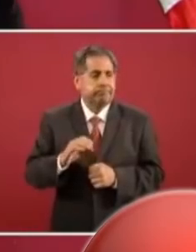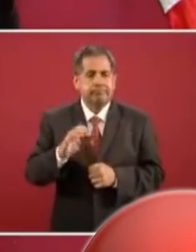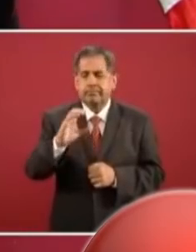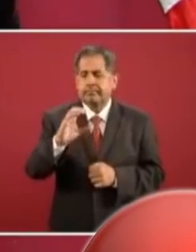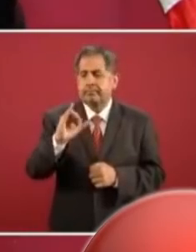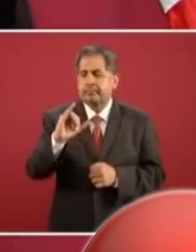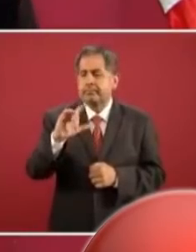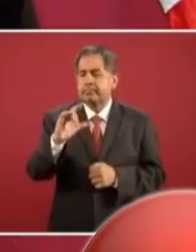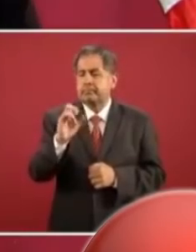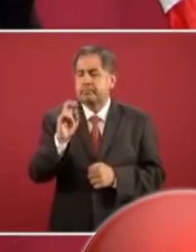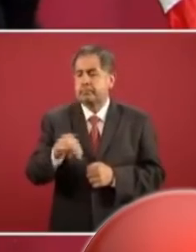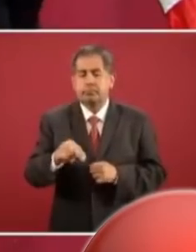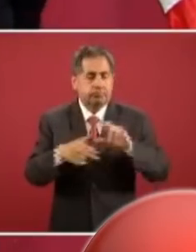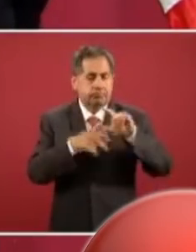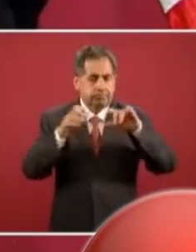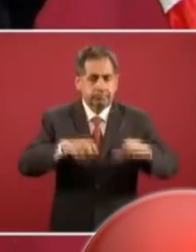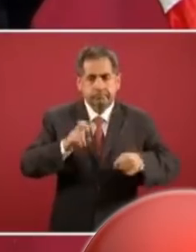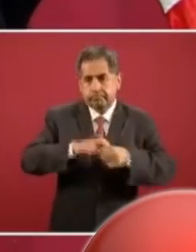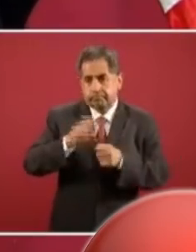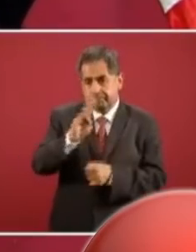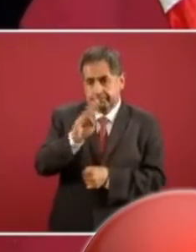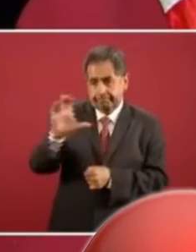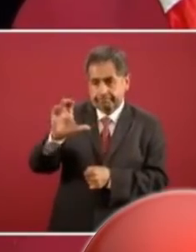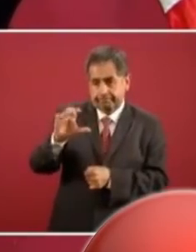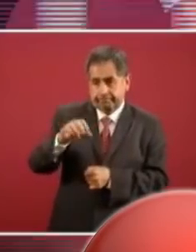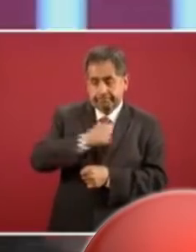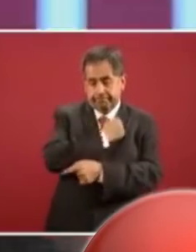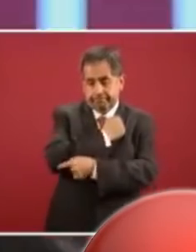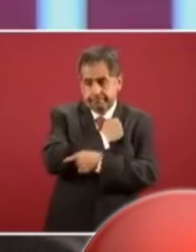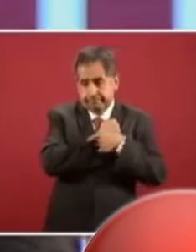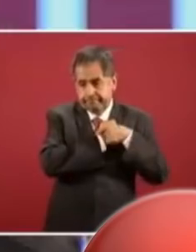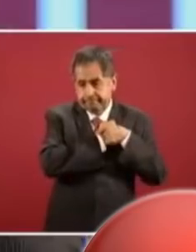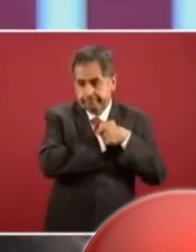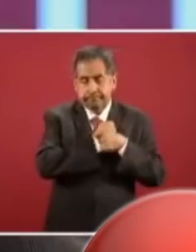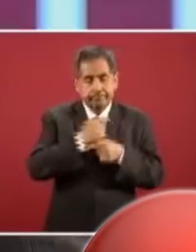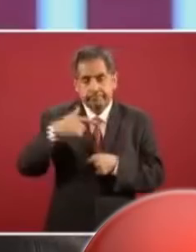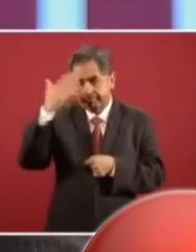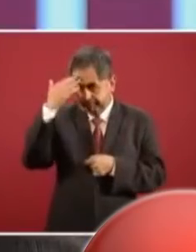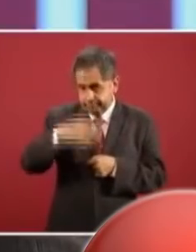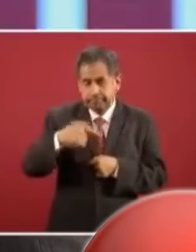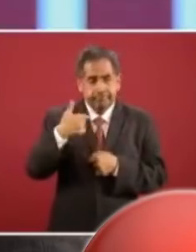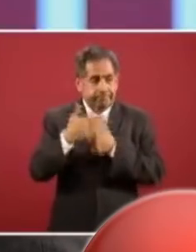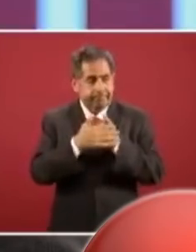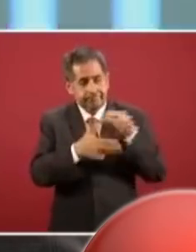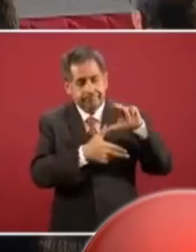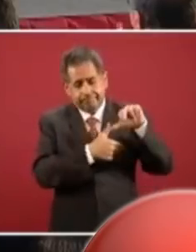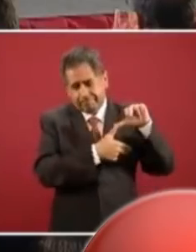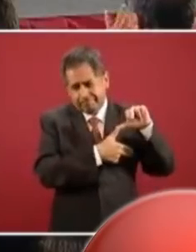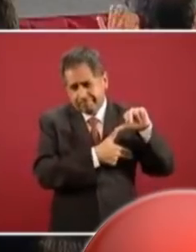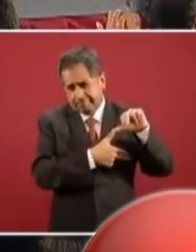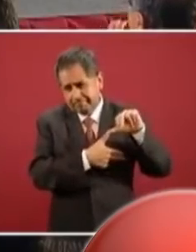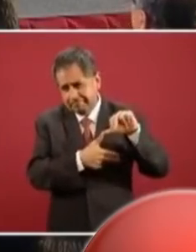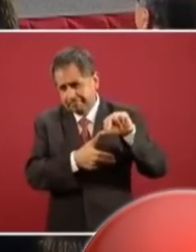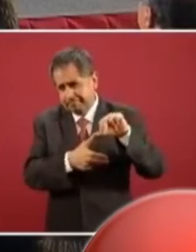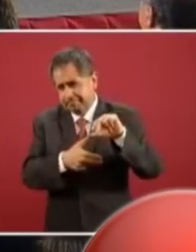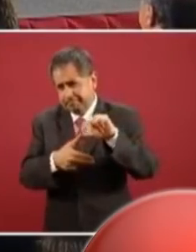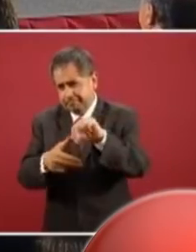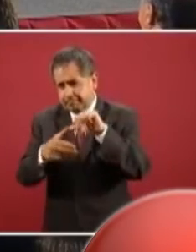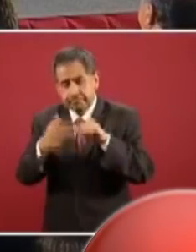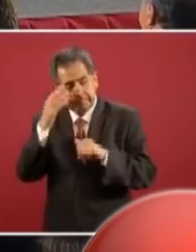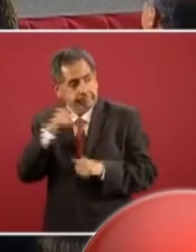en la península de Baja California, que en algún momento sabemos que va a llegar al territorio y